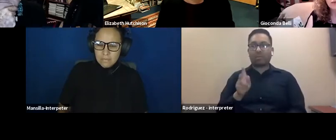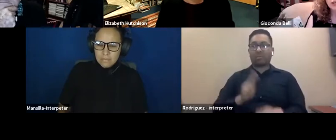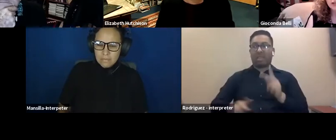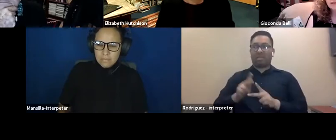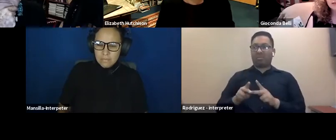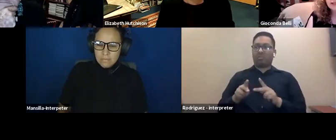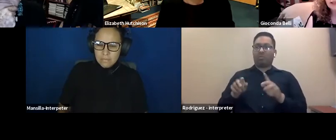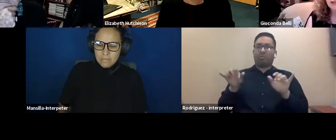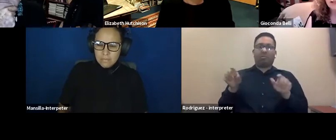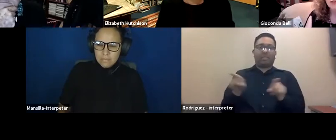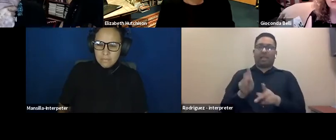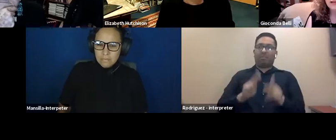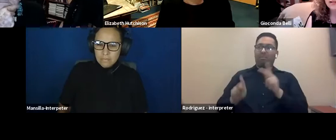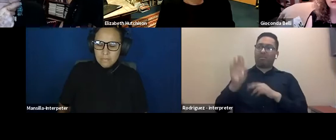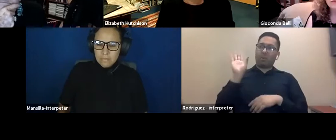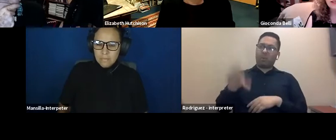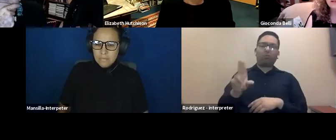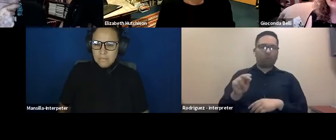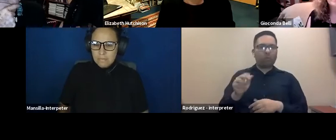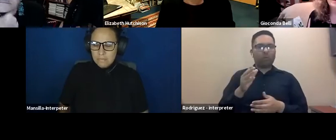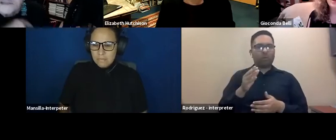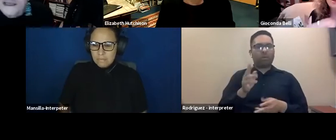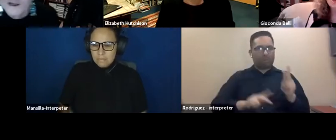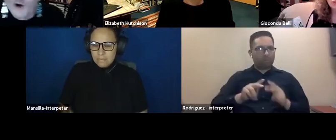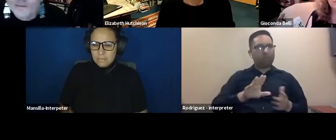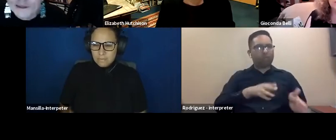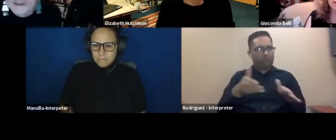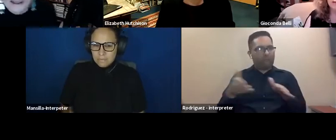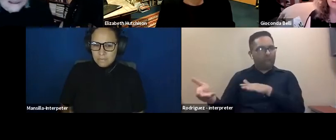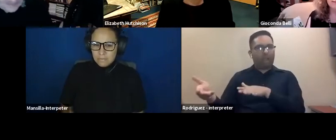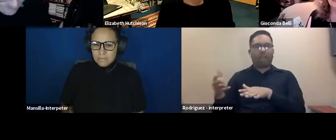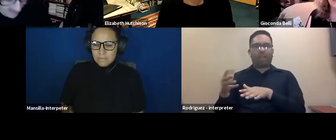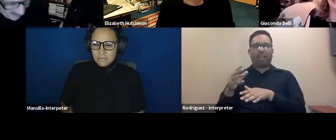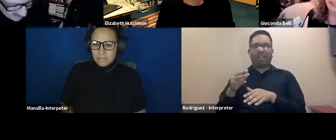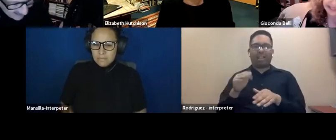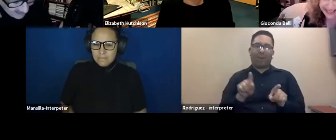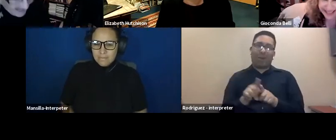Ortega se va a morir, la Chaveo también, y se va a morir cuando vos no estés muy bien.